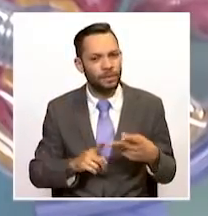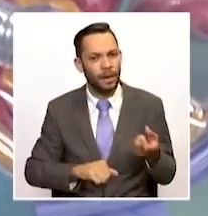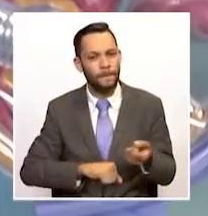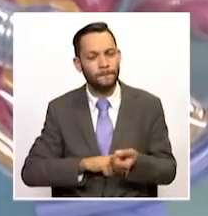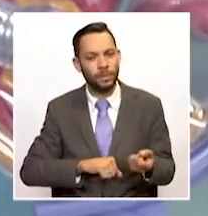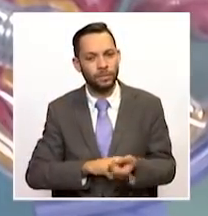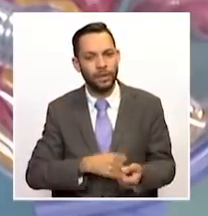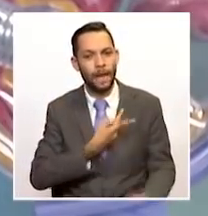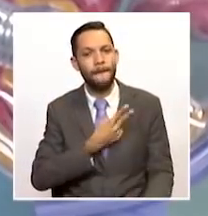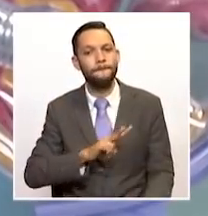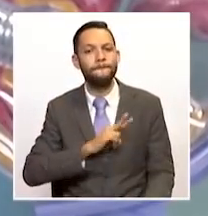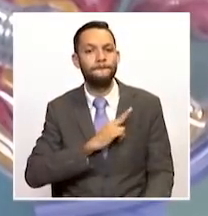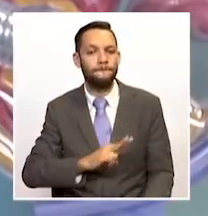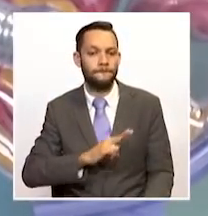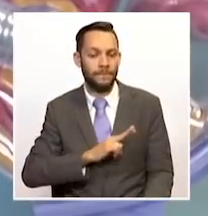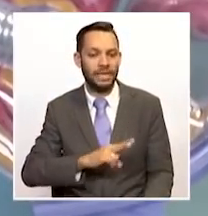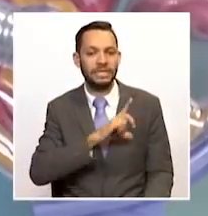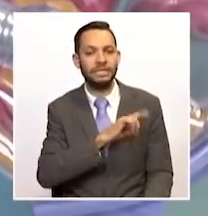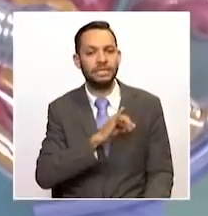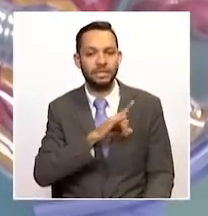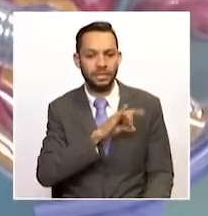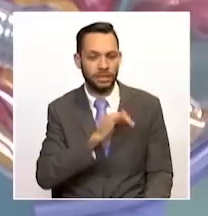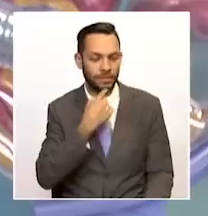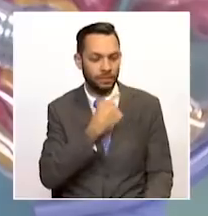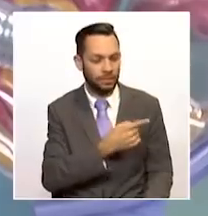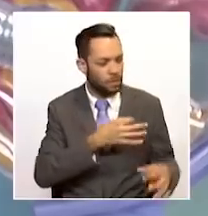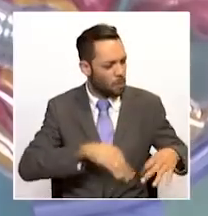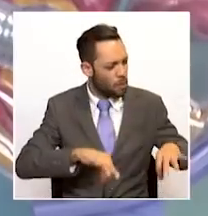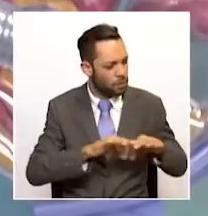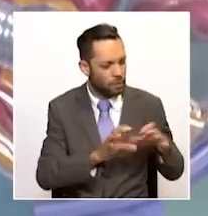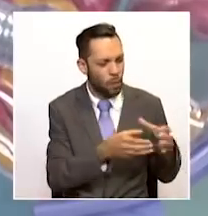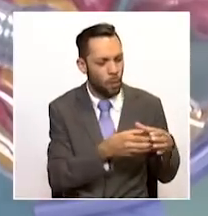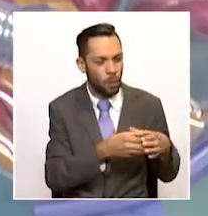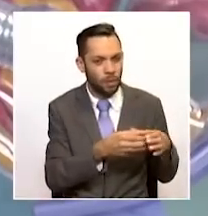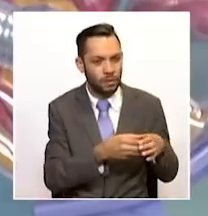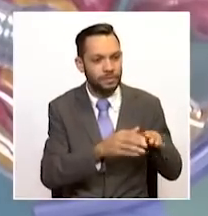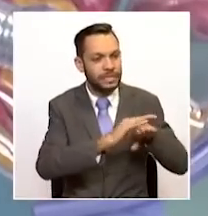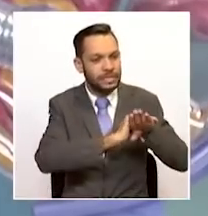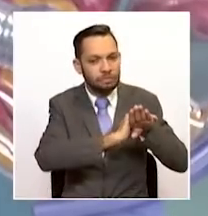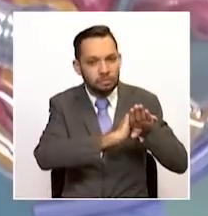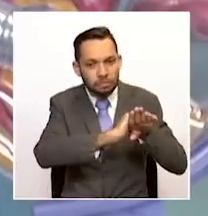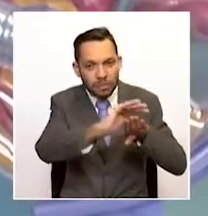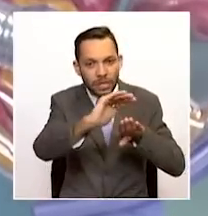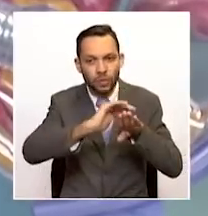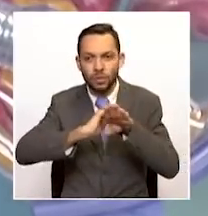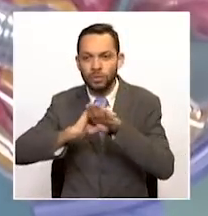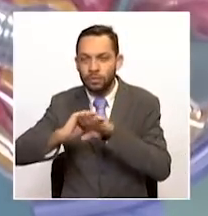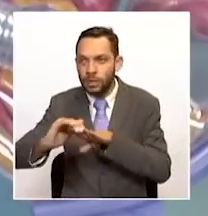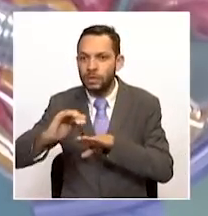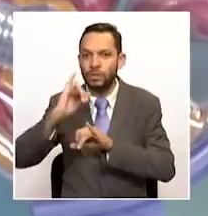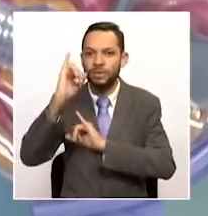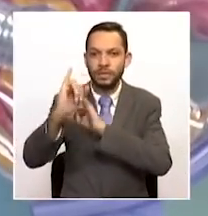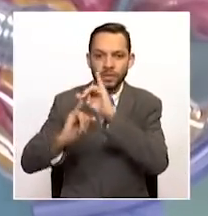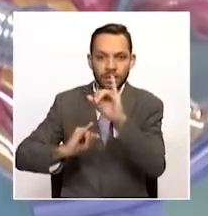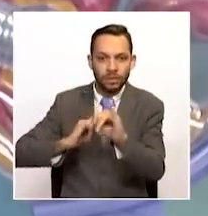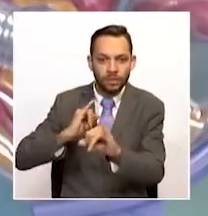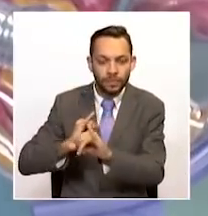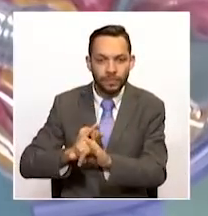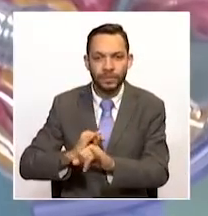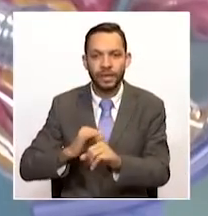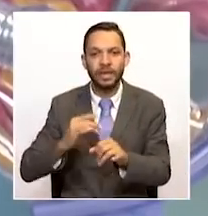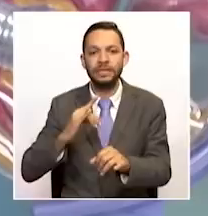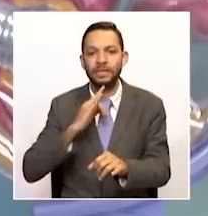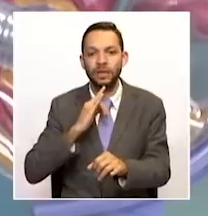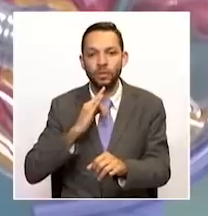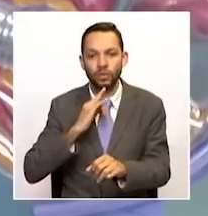valle del lili esto pues para nosotros es grandioso porque es la oportunidad de tener invitados internacionales médicos viene un médico de eeuu